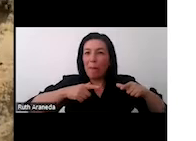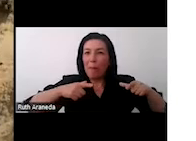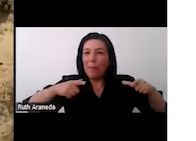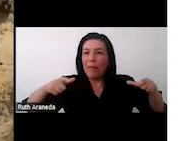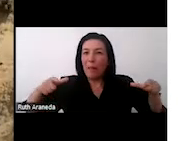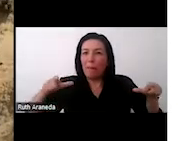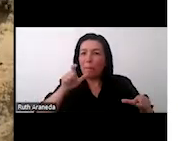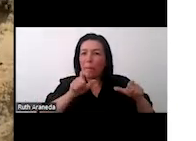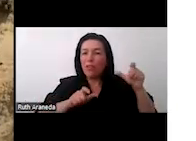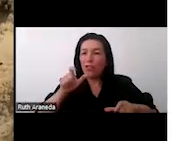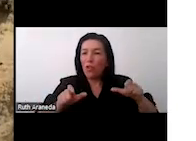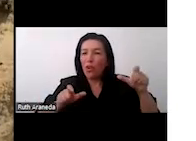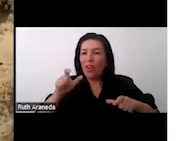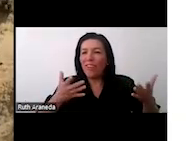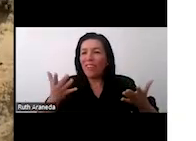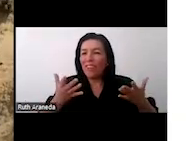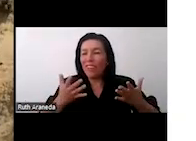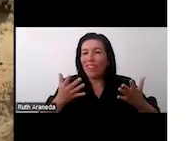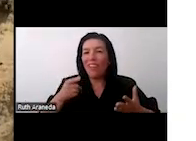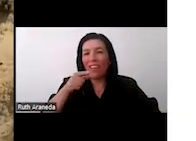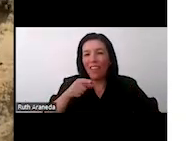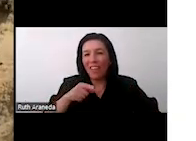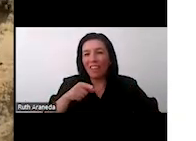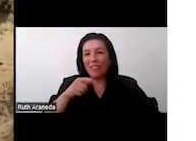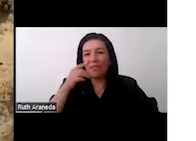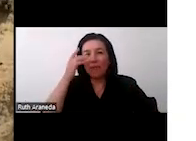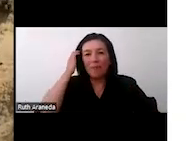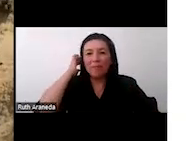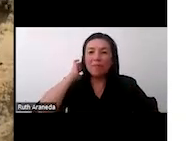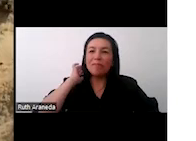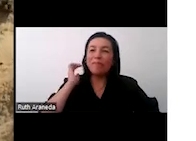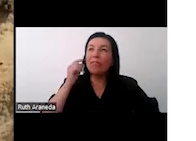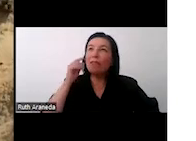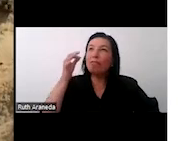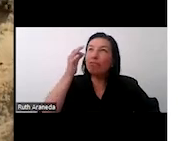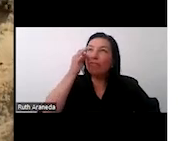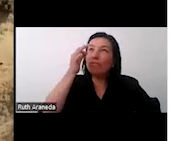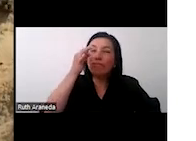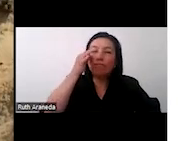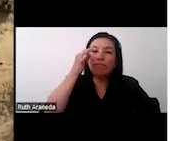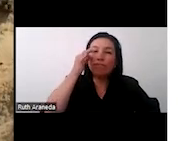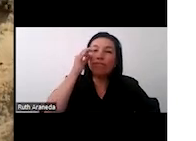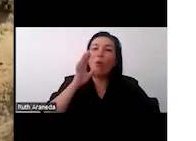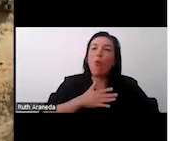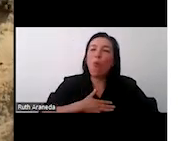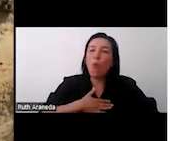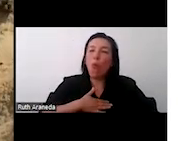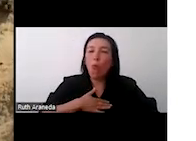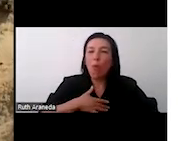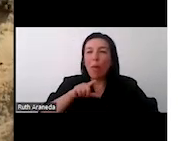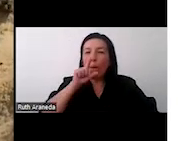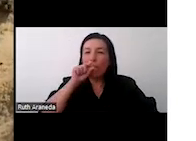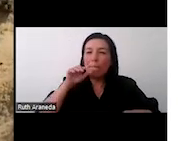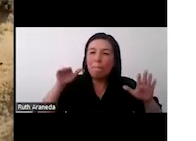población de seres humanos que estamos siguiendo a las aves en distintas